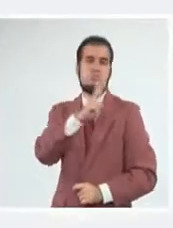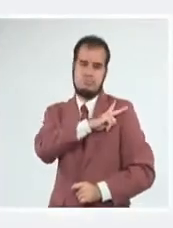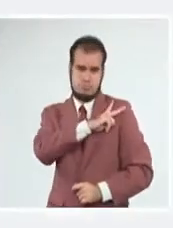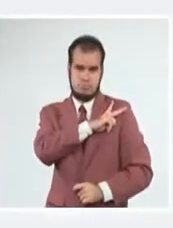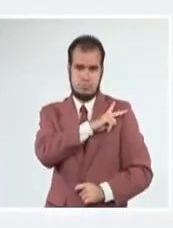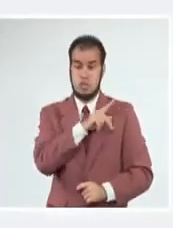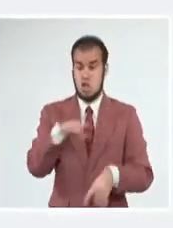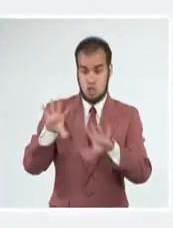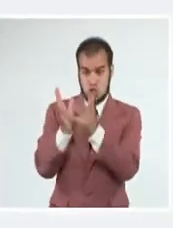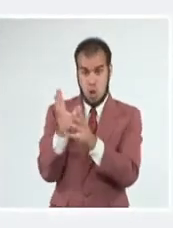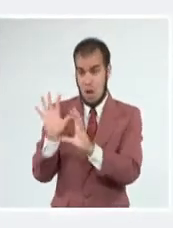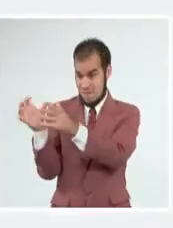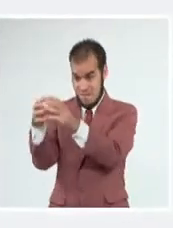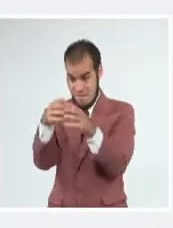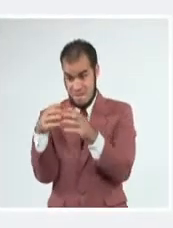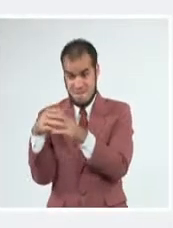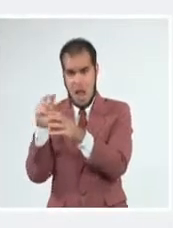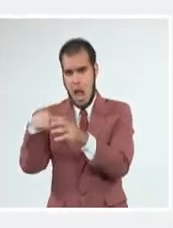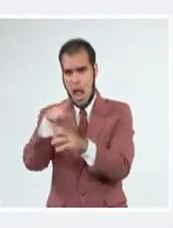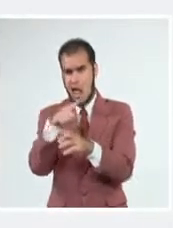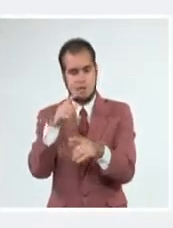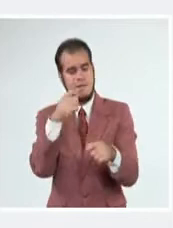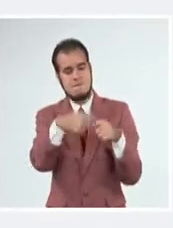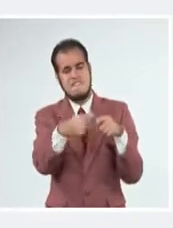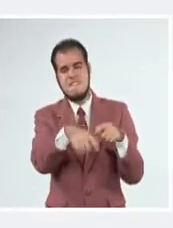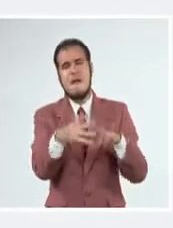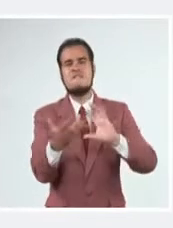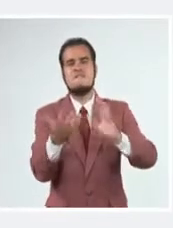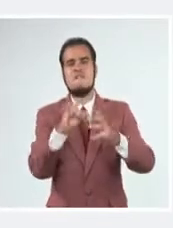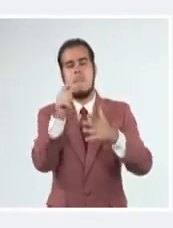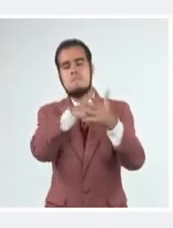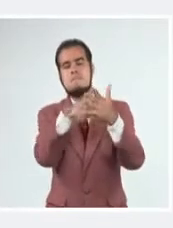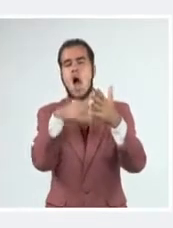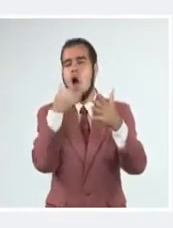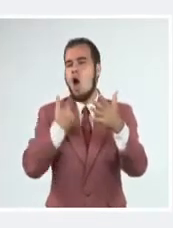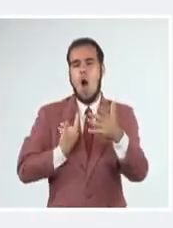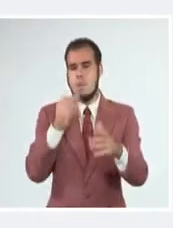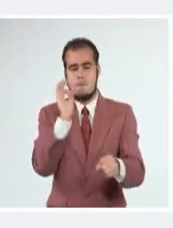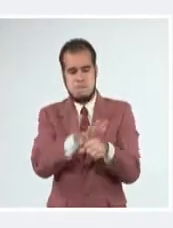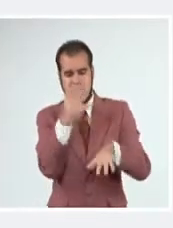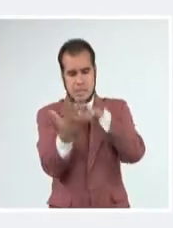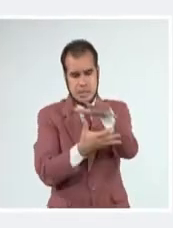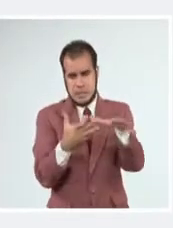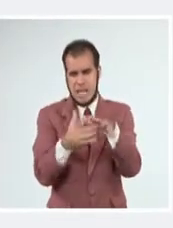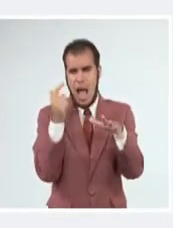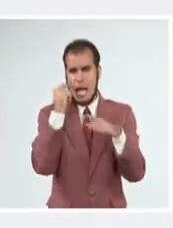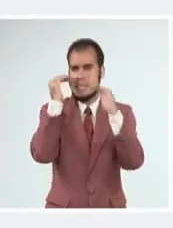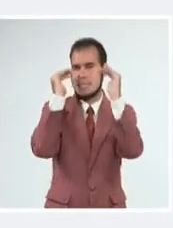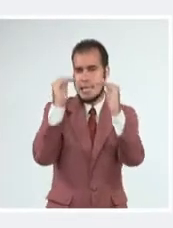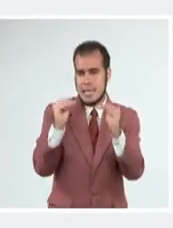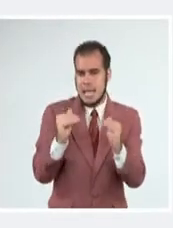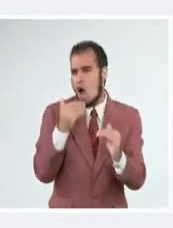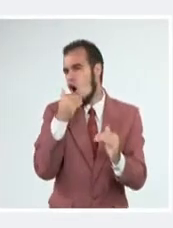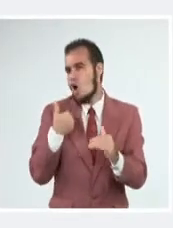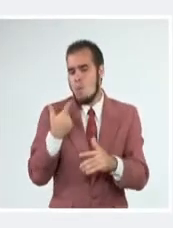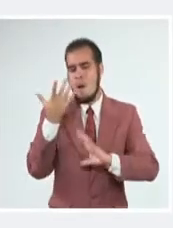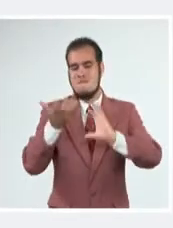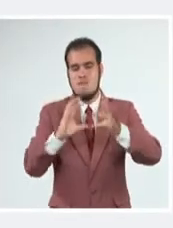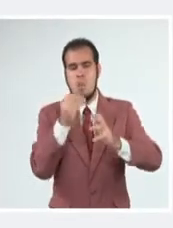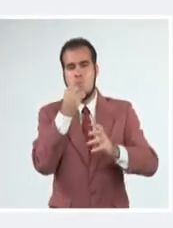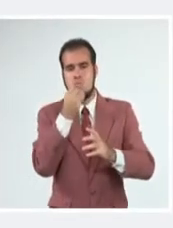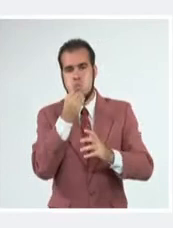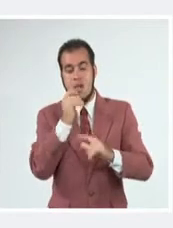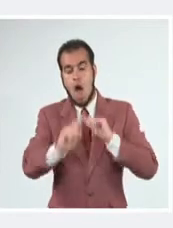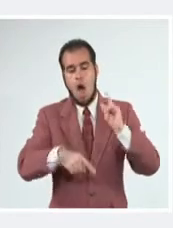seguidores un diseño de movimiento de desobediencia civil donde se exponen pasos y el accionar para derrocar la